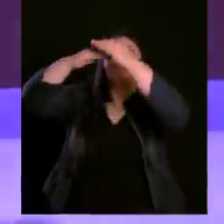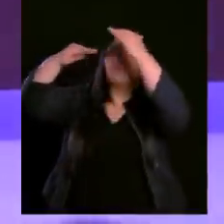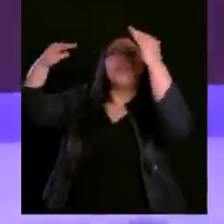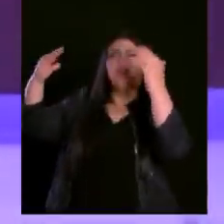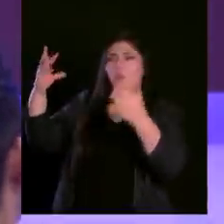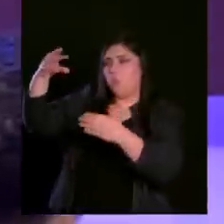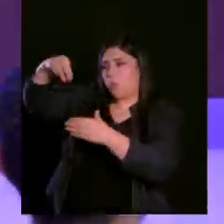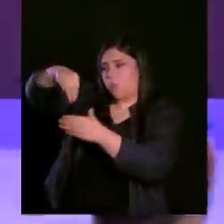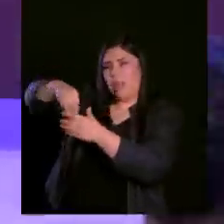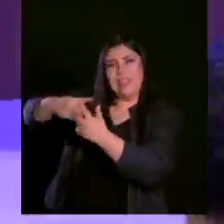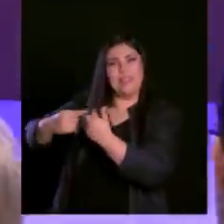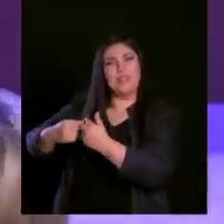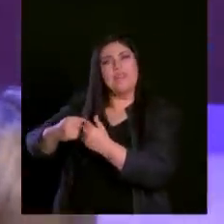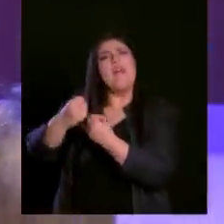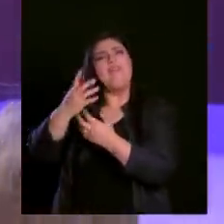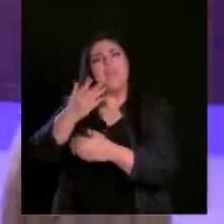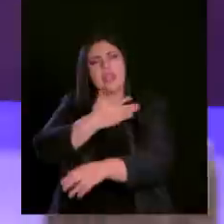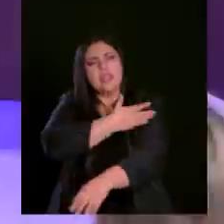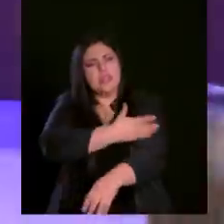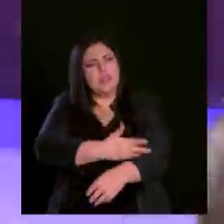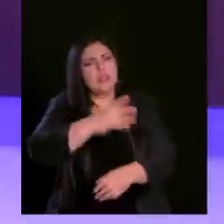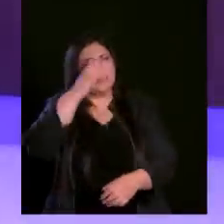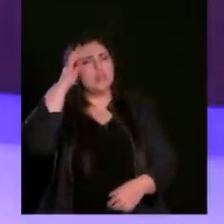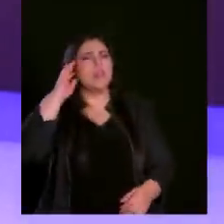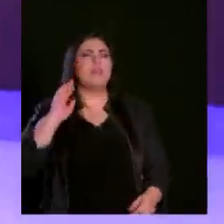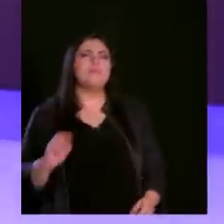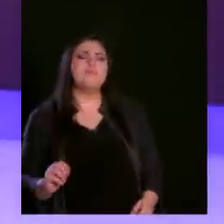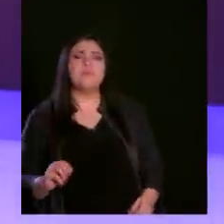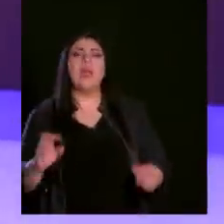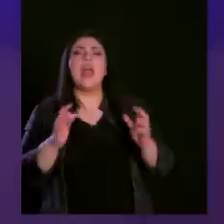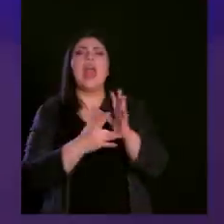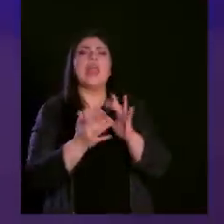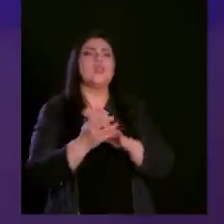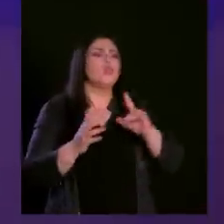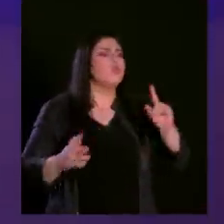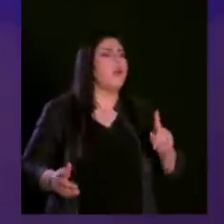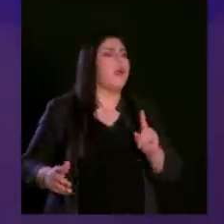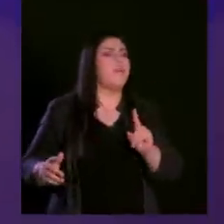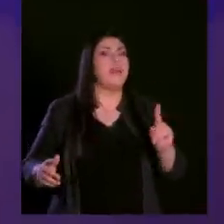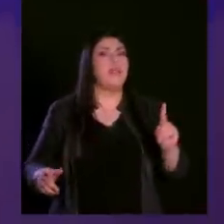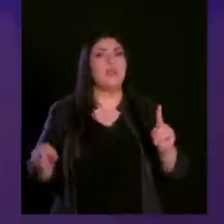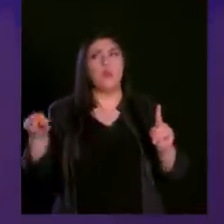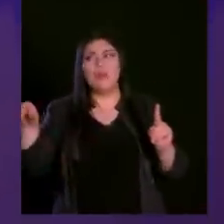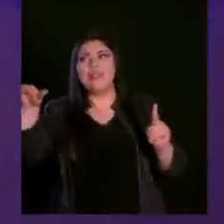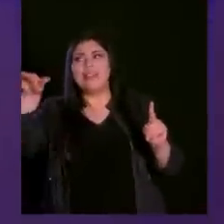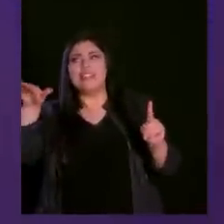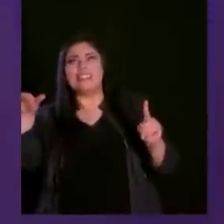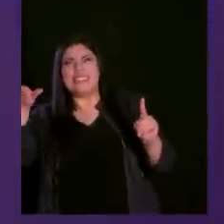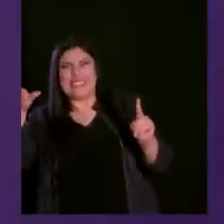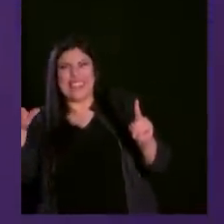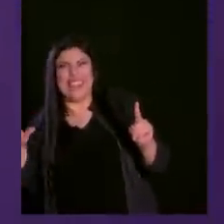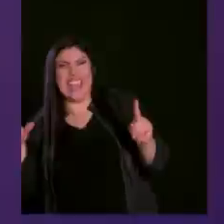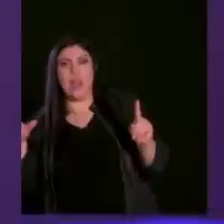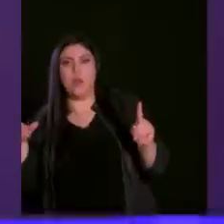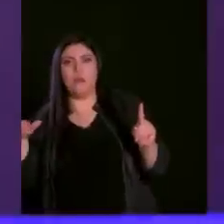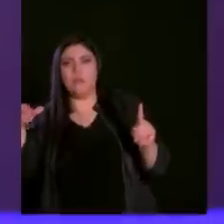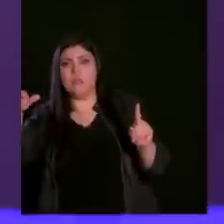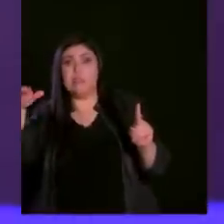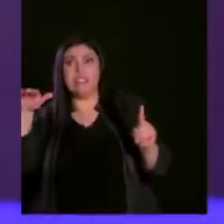huyó de Jesús llamado Zaqueo se sube un árbol y quiere quiere conocer a Jesús y Jesús le dice lo